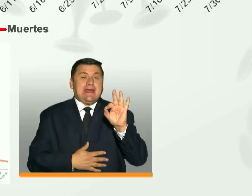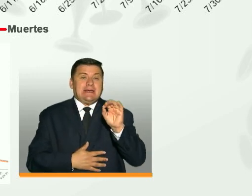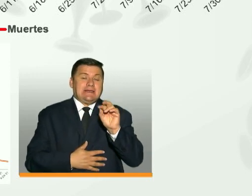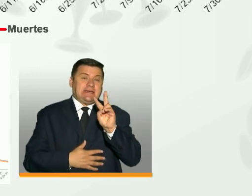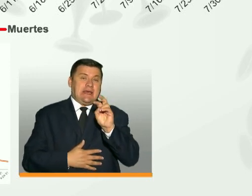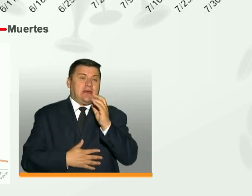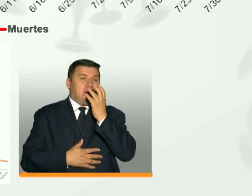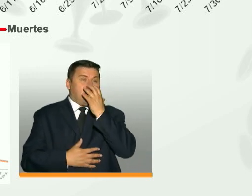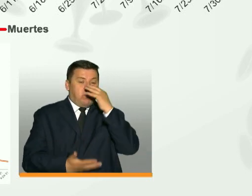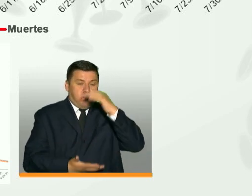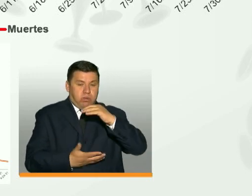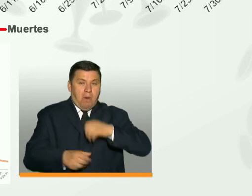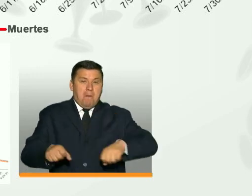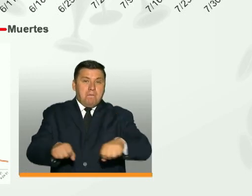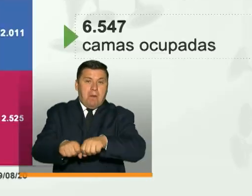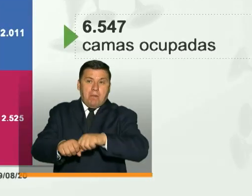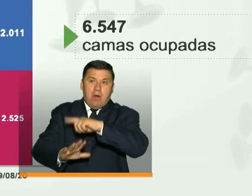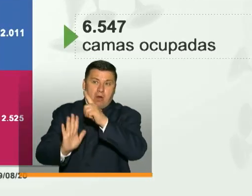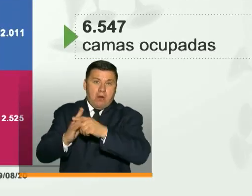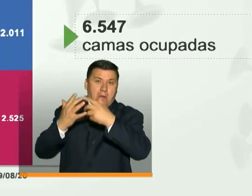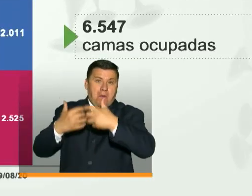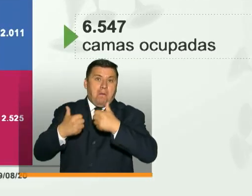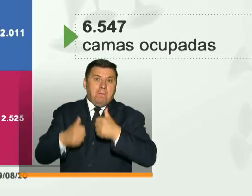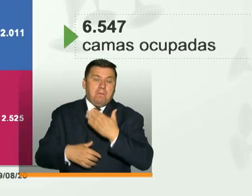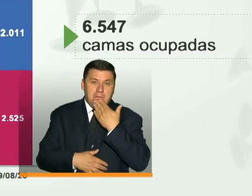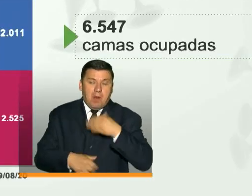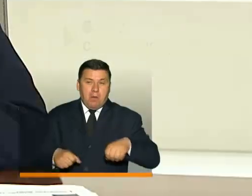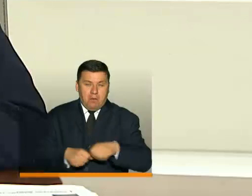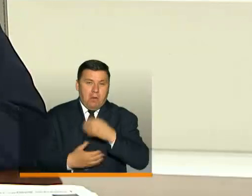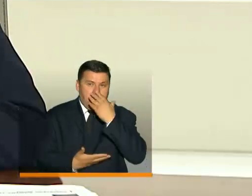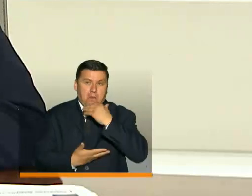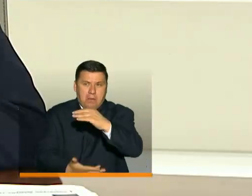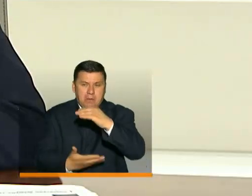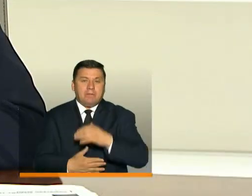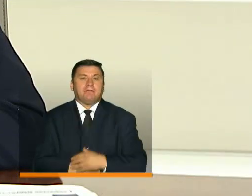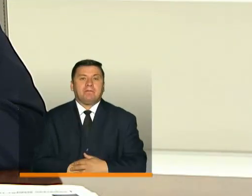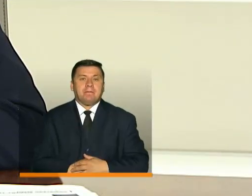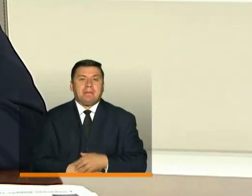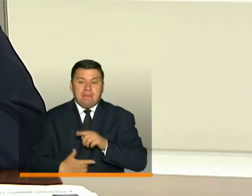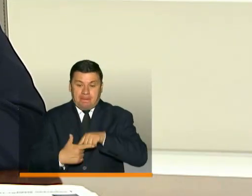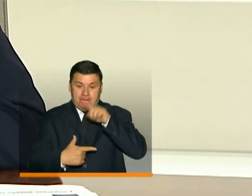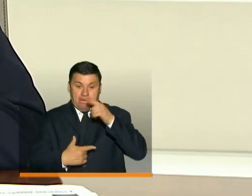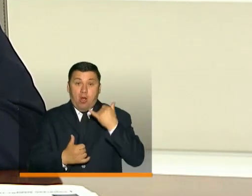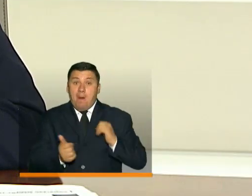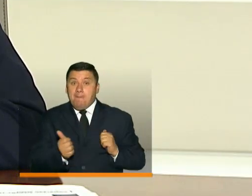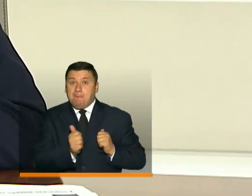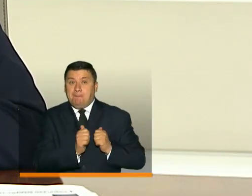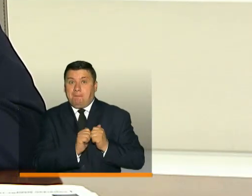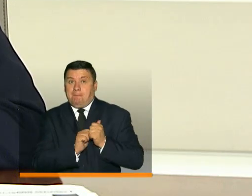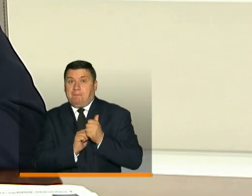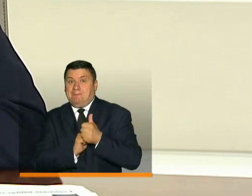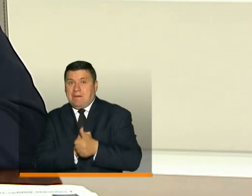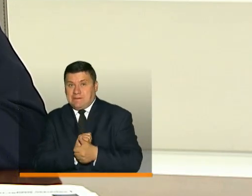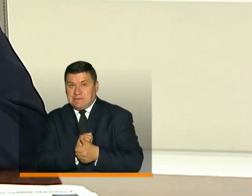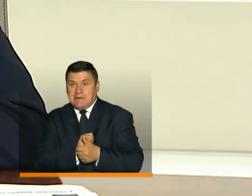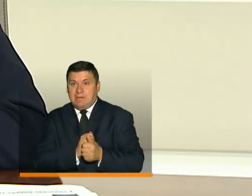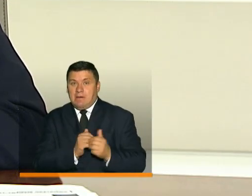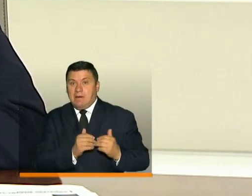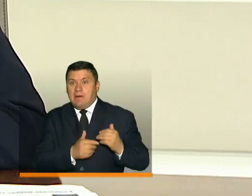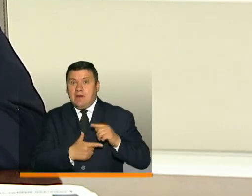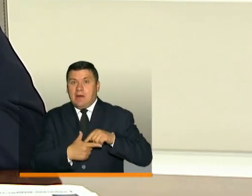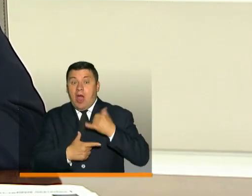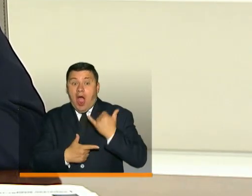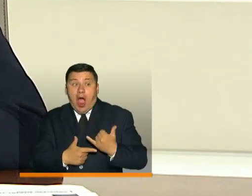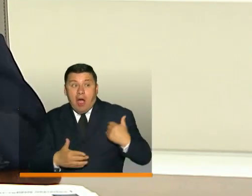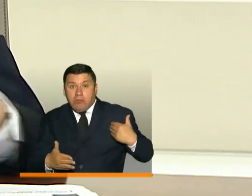2.507 ventiladores instalados. Como muestra la gráfica, nosotros estamos en un momento pasando y estamos en la parte